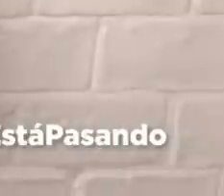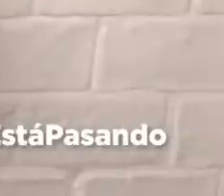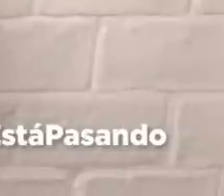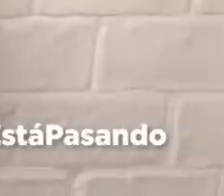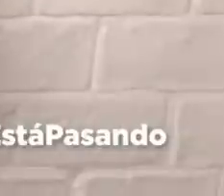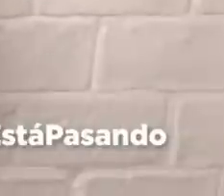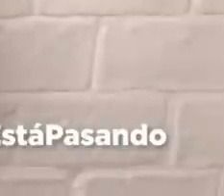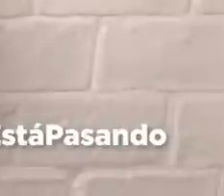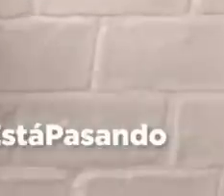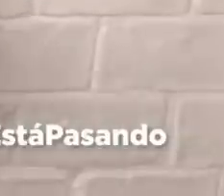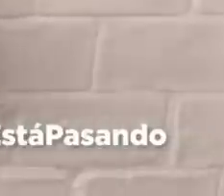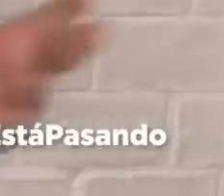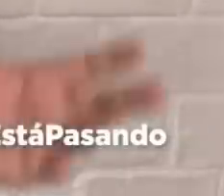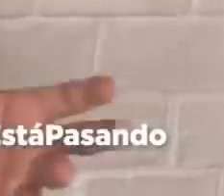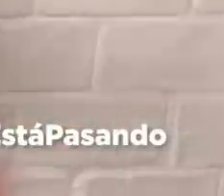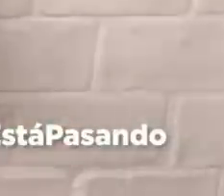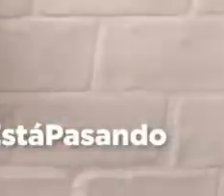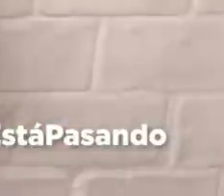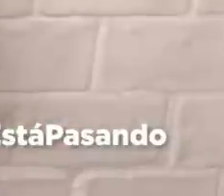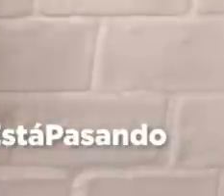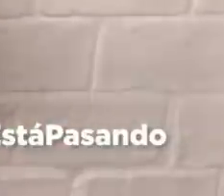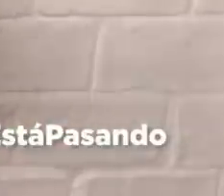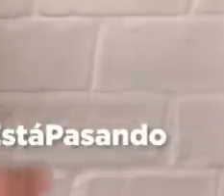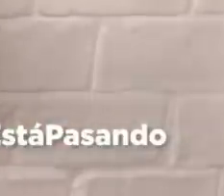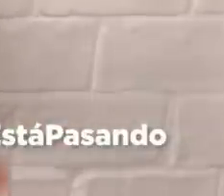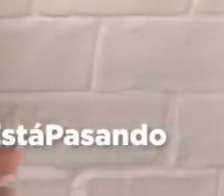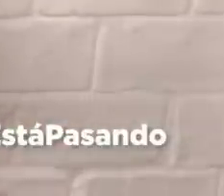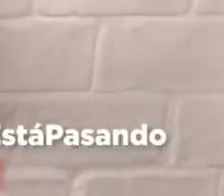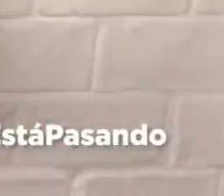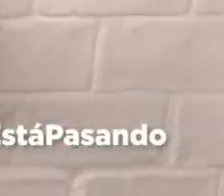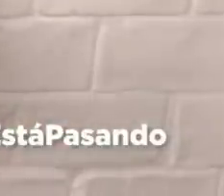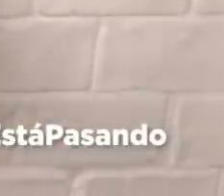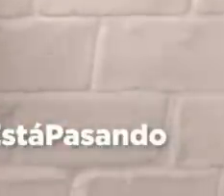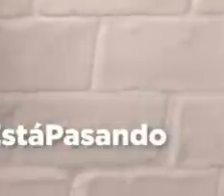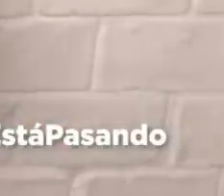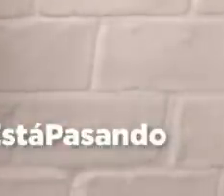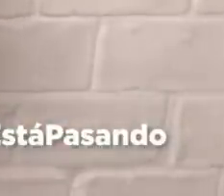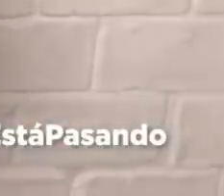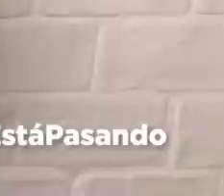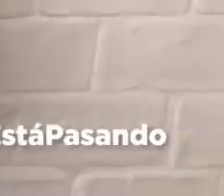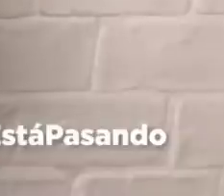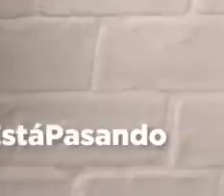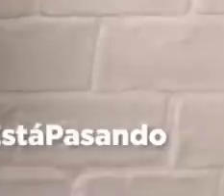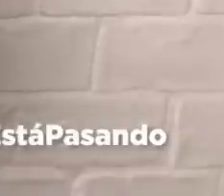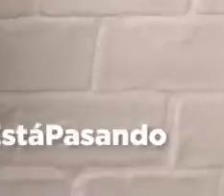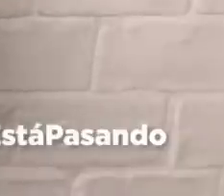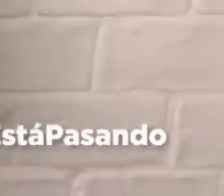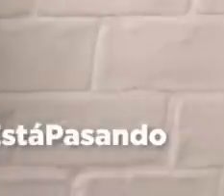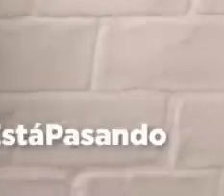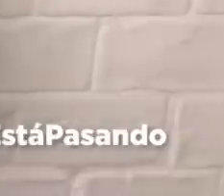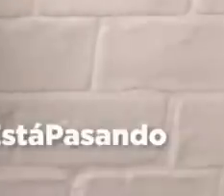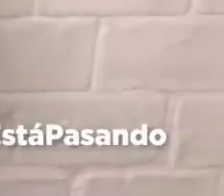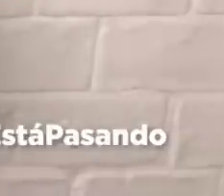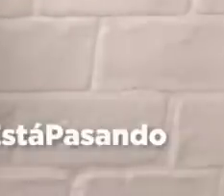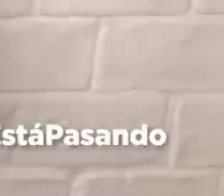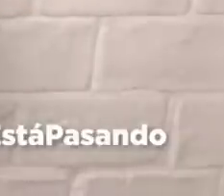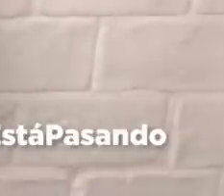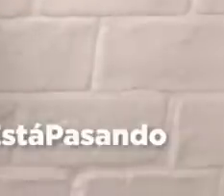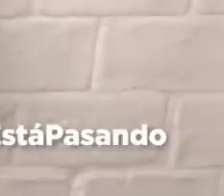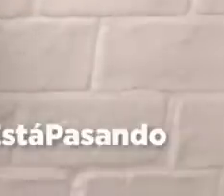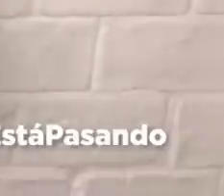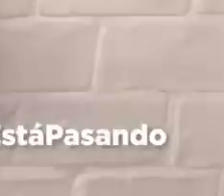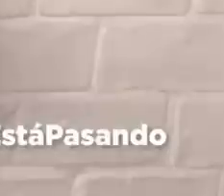dura, porque Castaindebat no es que se fue por voluntad propia, sino que se fue porque no era legal que él siguiera estando